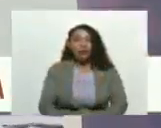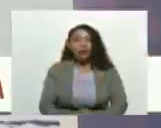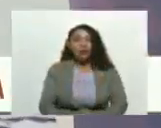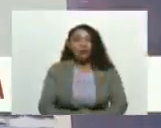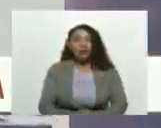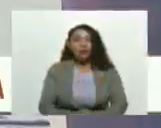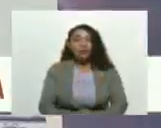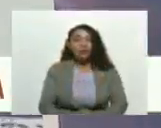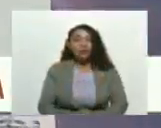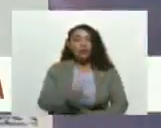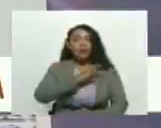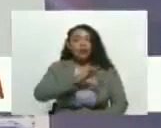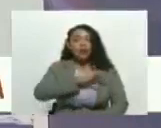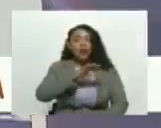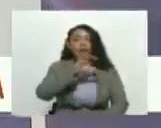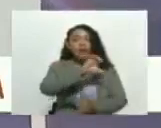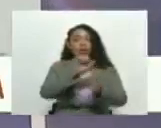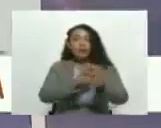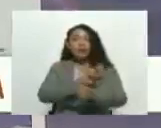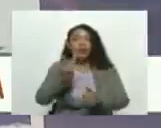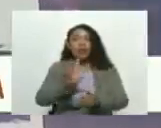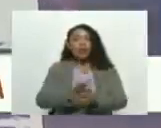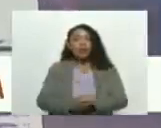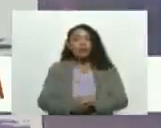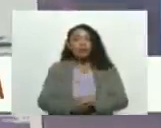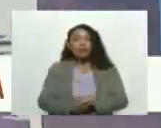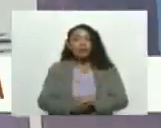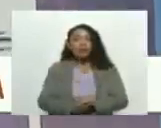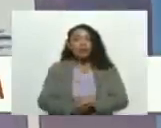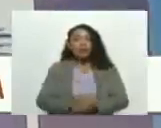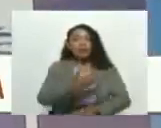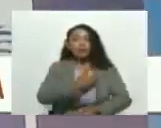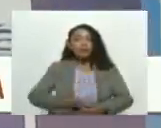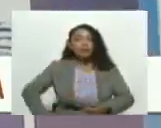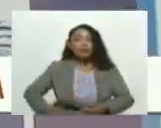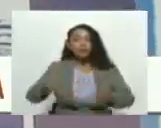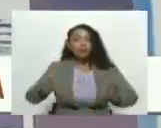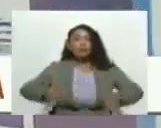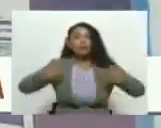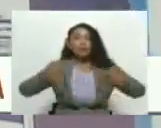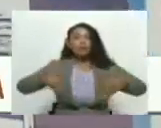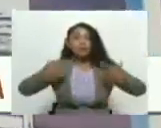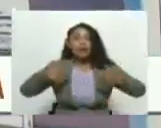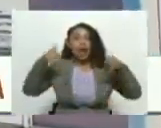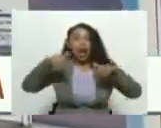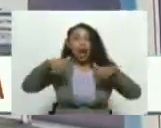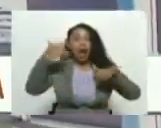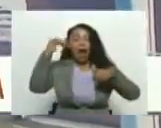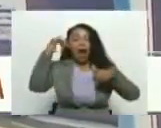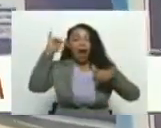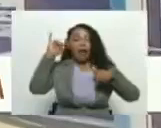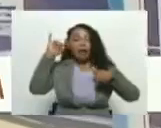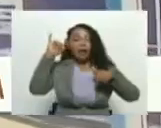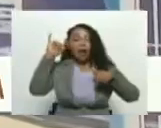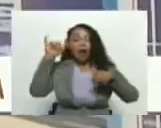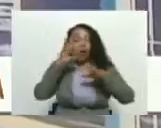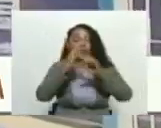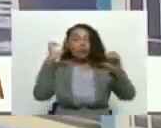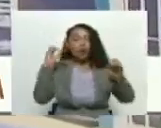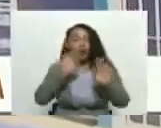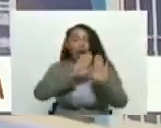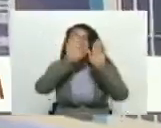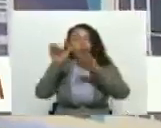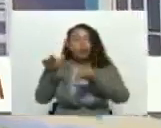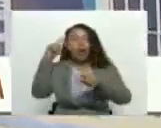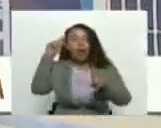señora vicepresidenta. Y usted verá en las imágenes la alegría, la algarabía que hay aquí con nuestros transportistas, el apoyo irrestricto